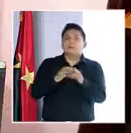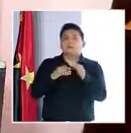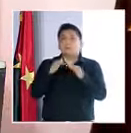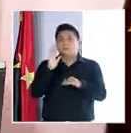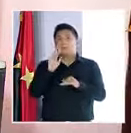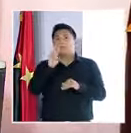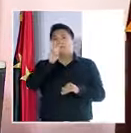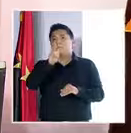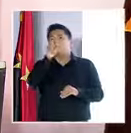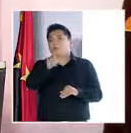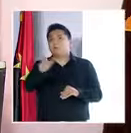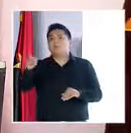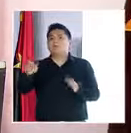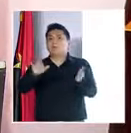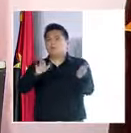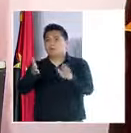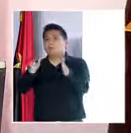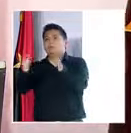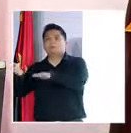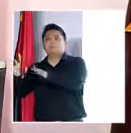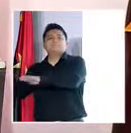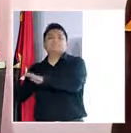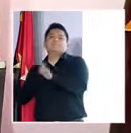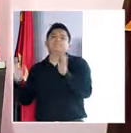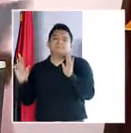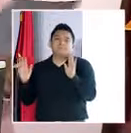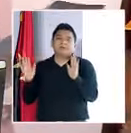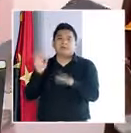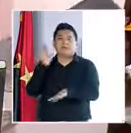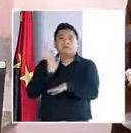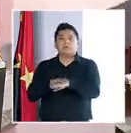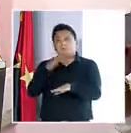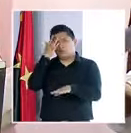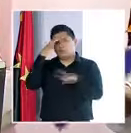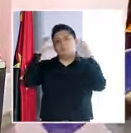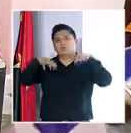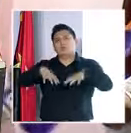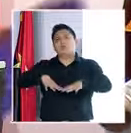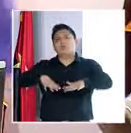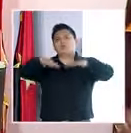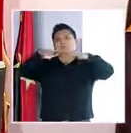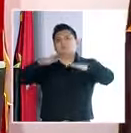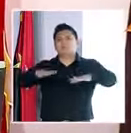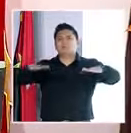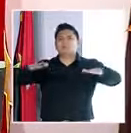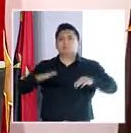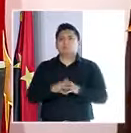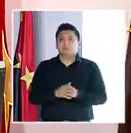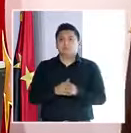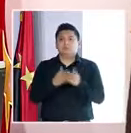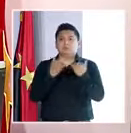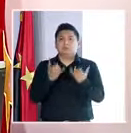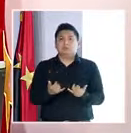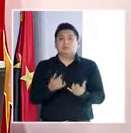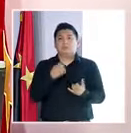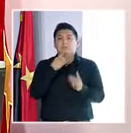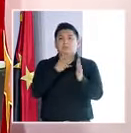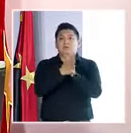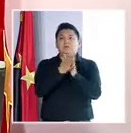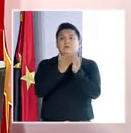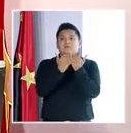de 8 personas han fallecido a consecuencia de la ola invernal. Quiero ahora, ya para